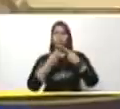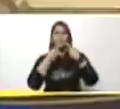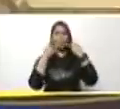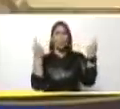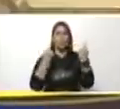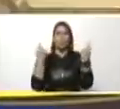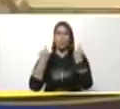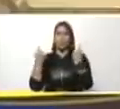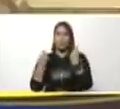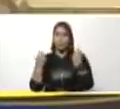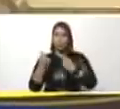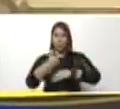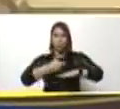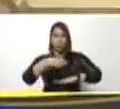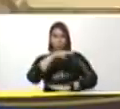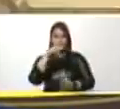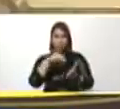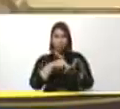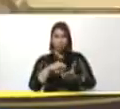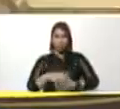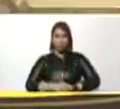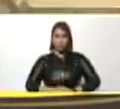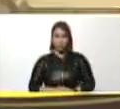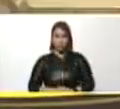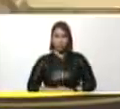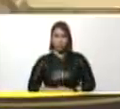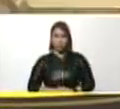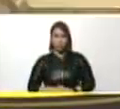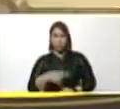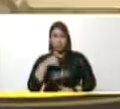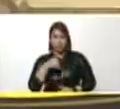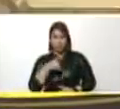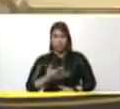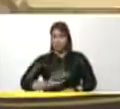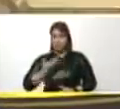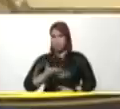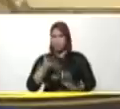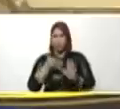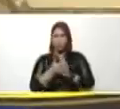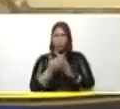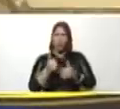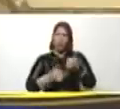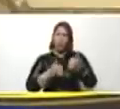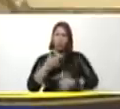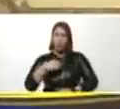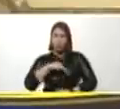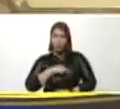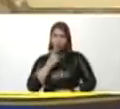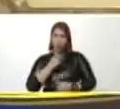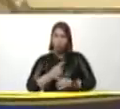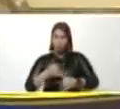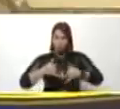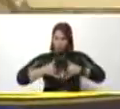sea promulgada por el Ejecutivo Nacional. Es una insistencia sobre la cual hay que estar uno mismo personalmente